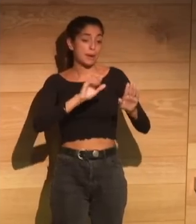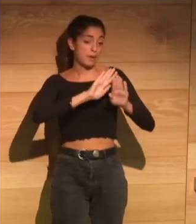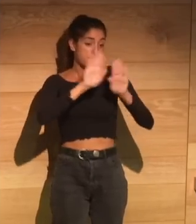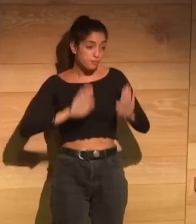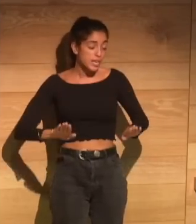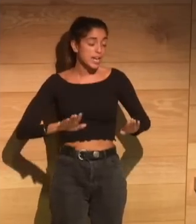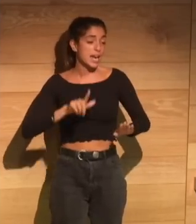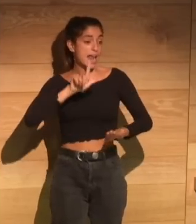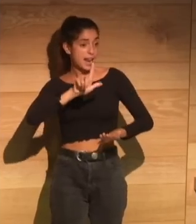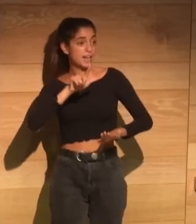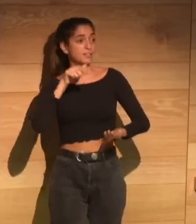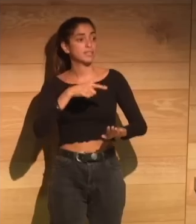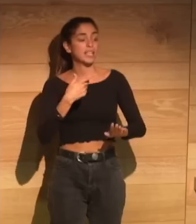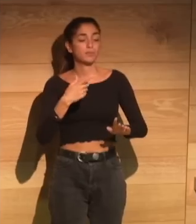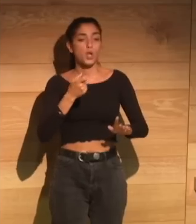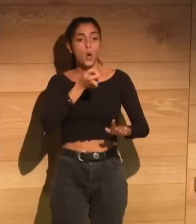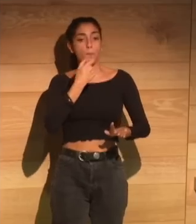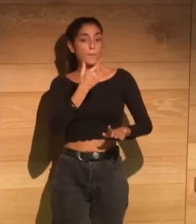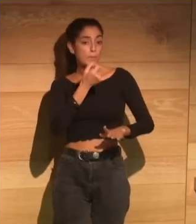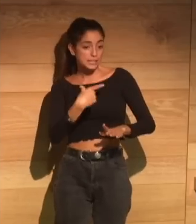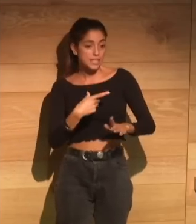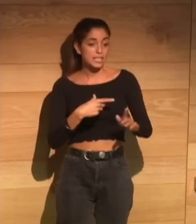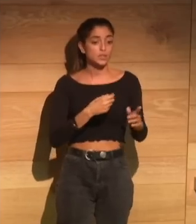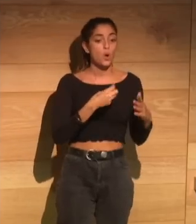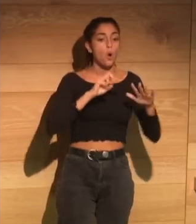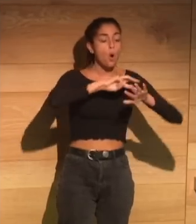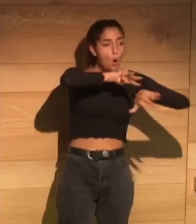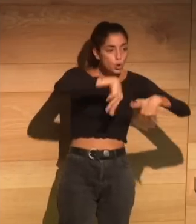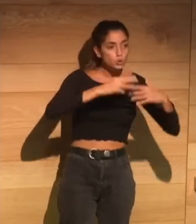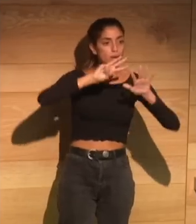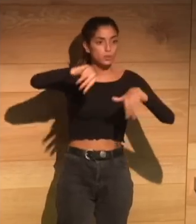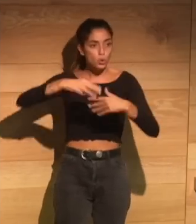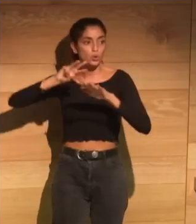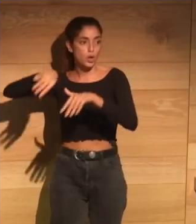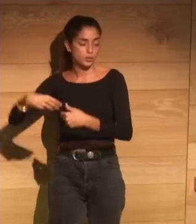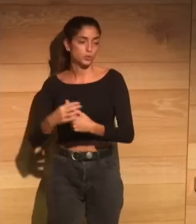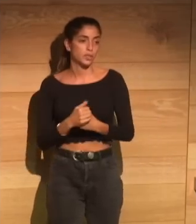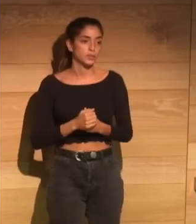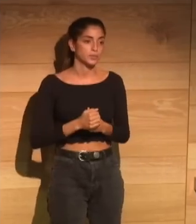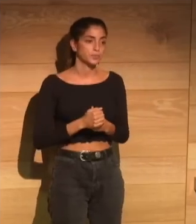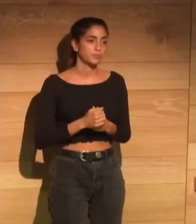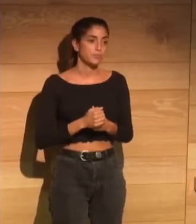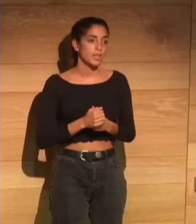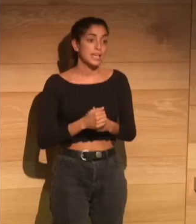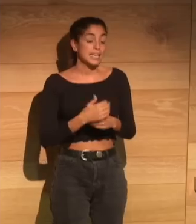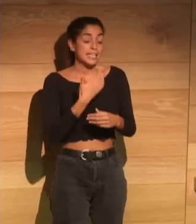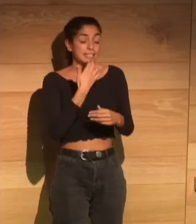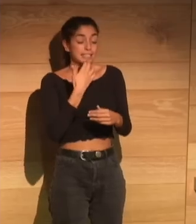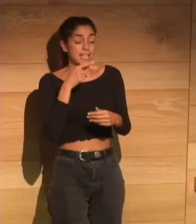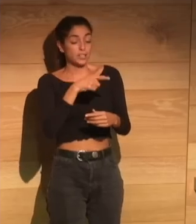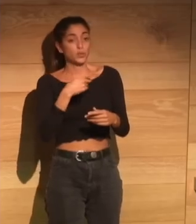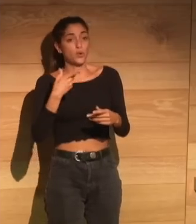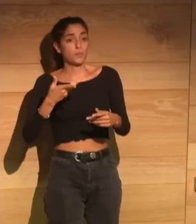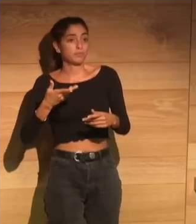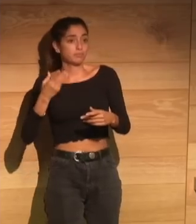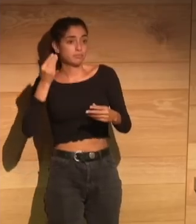y te lo tomas cada 8 horas y se te quitan los dolores. Y se te quitan las ganas de ver a Juan. Analgésico. Pues si piensas en algo tan elemental como eso,